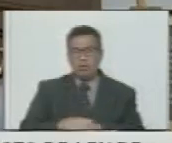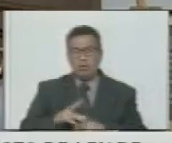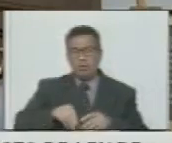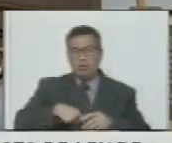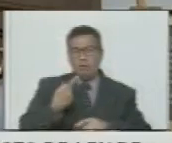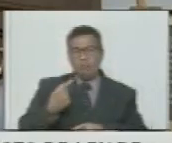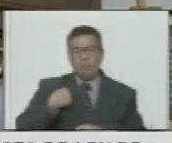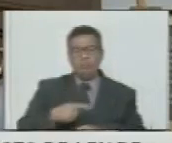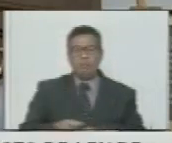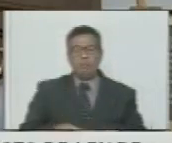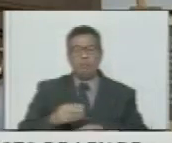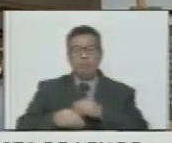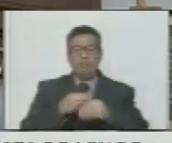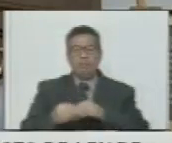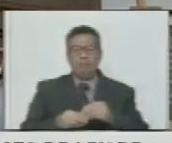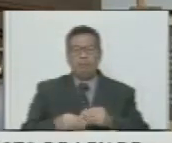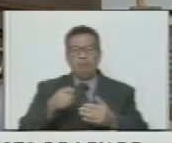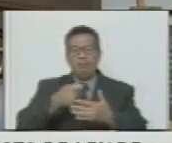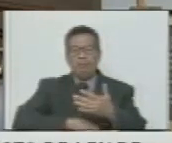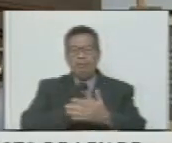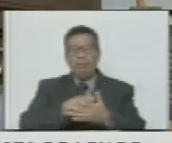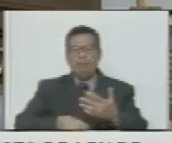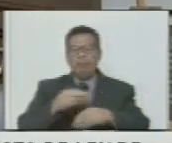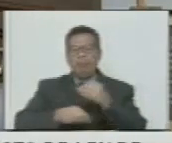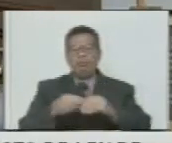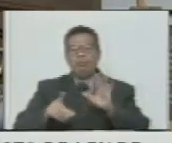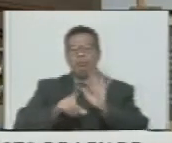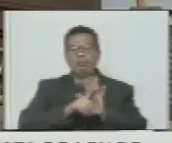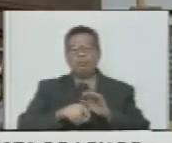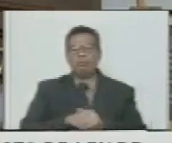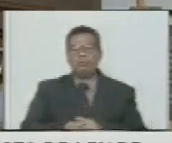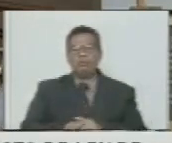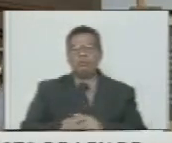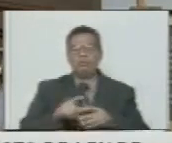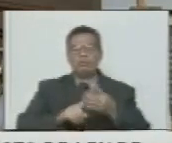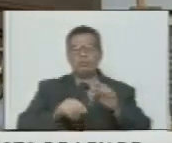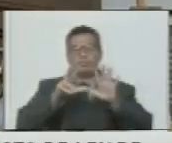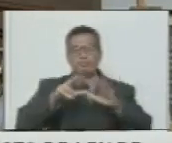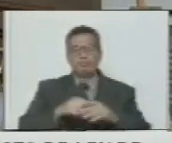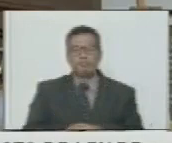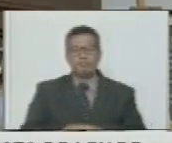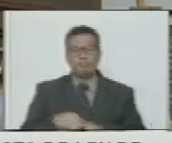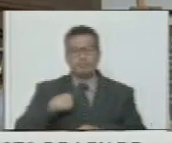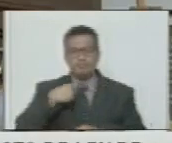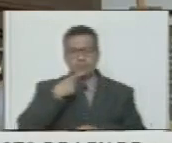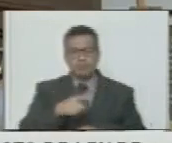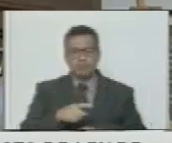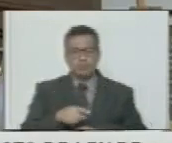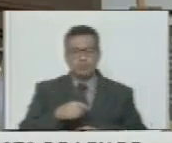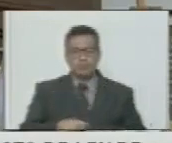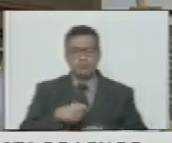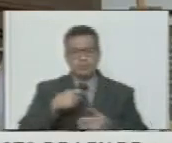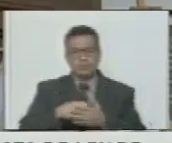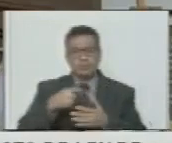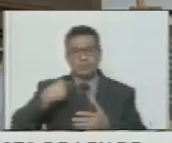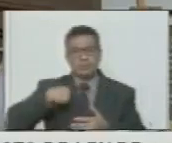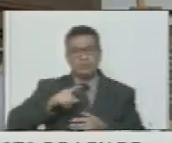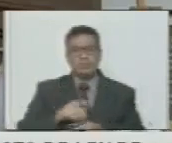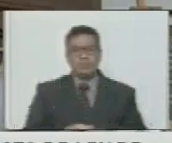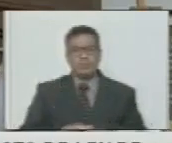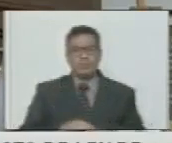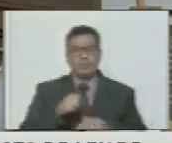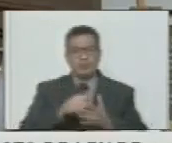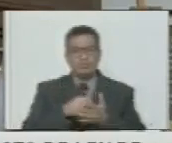Directiva no podrán estar incursos en las prohibiciones previstas en esta ley. 8. Especificar el origen de los